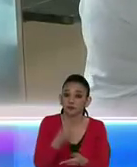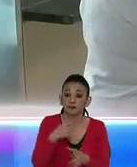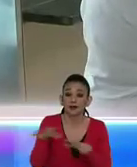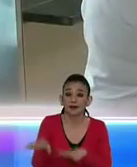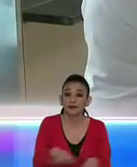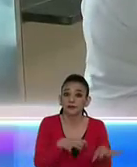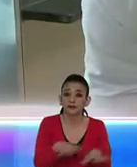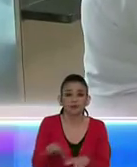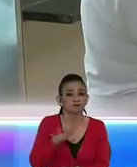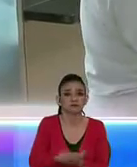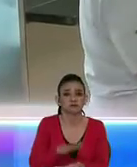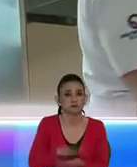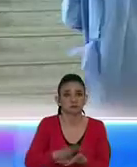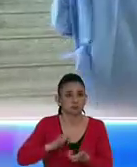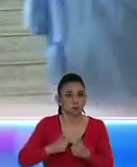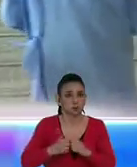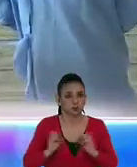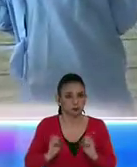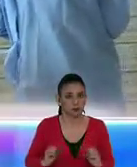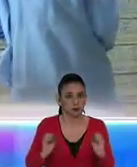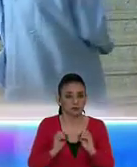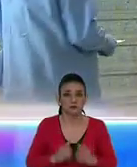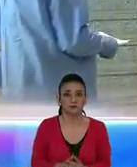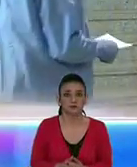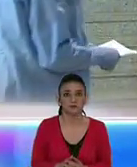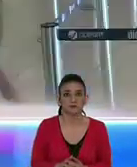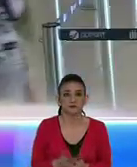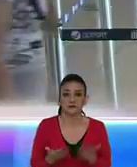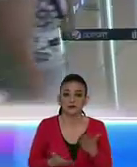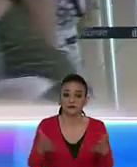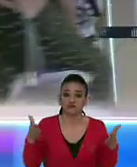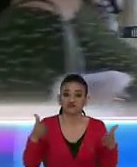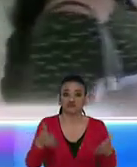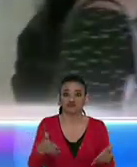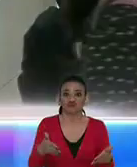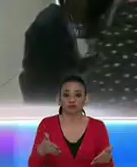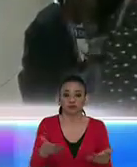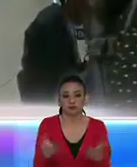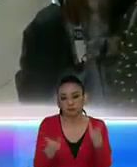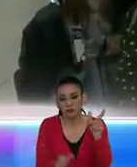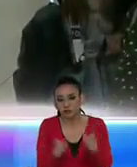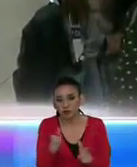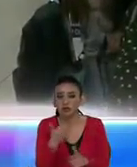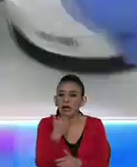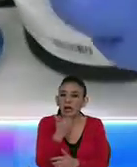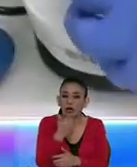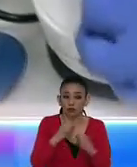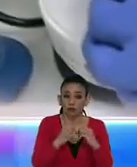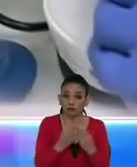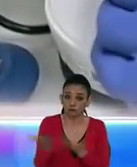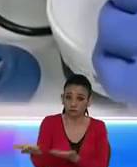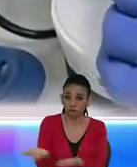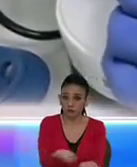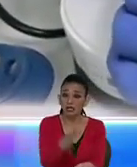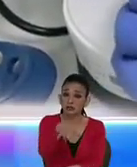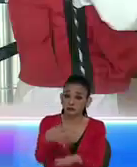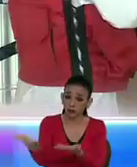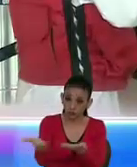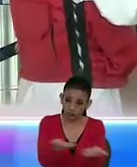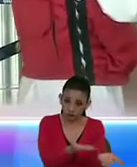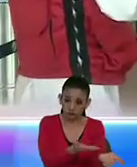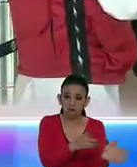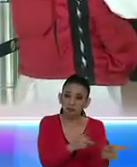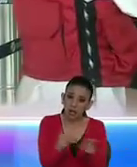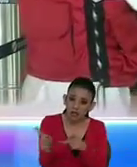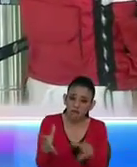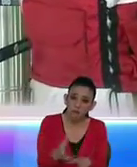sin inconvenientes, mas son claros en señalar que su enfoque está en prestar todas las facilidades para que los organismos del Estado puedan llevar adelante los protocolos de